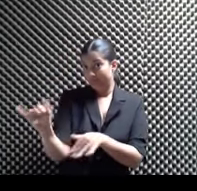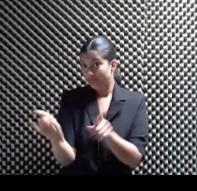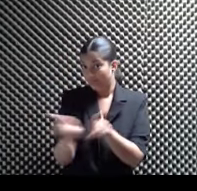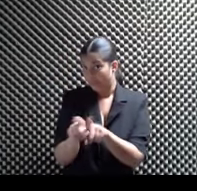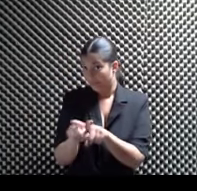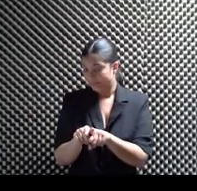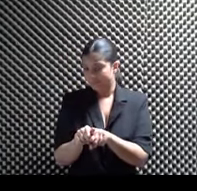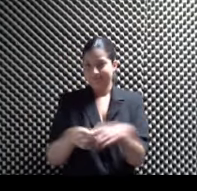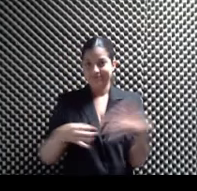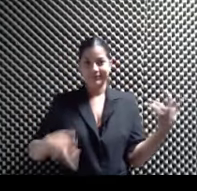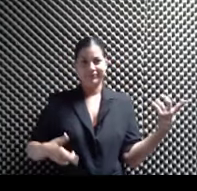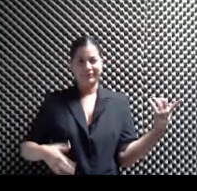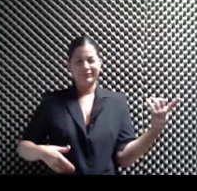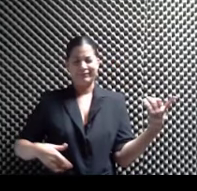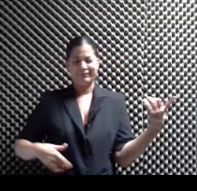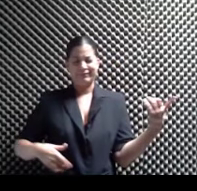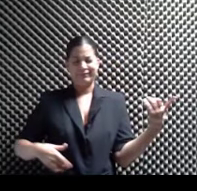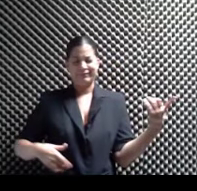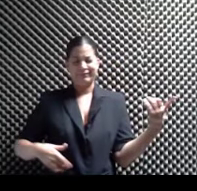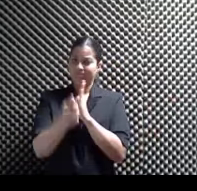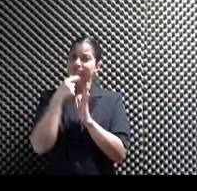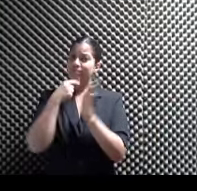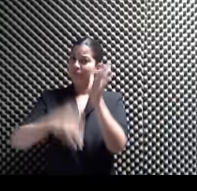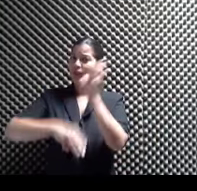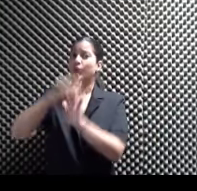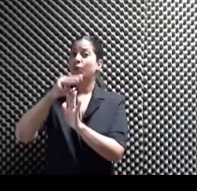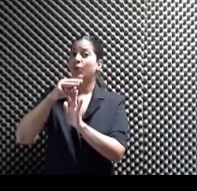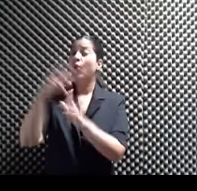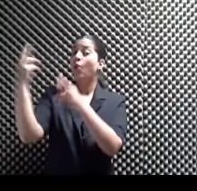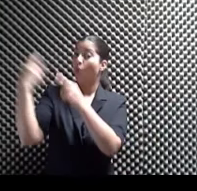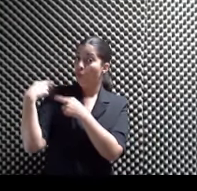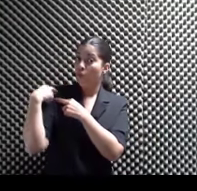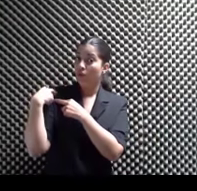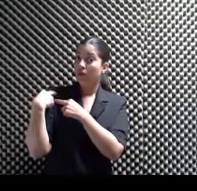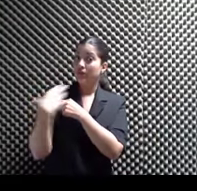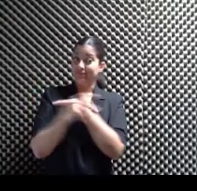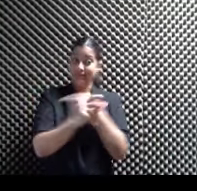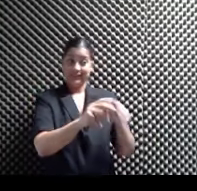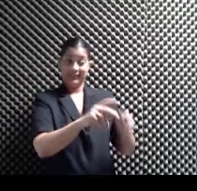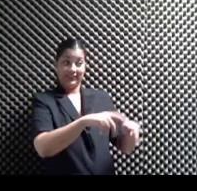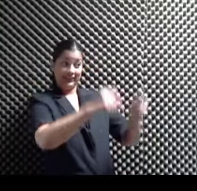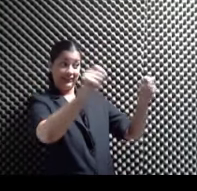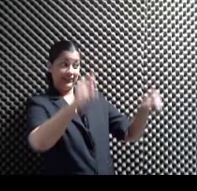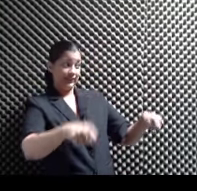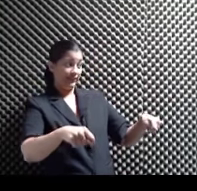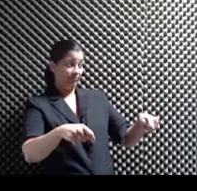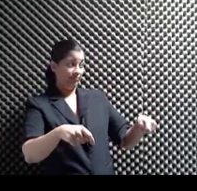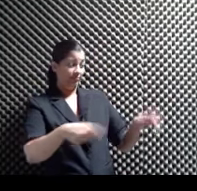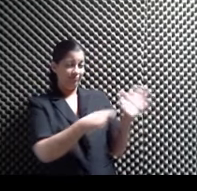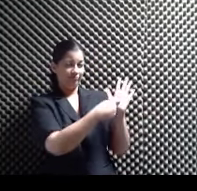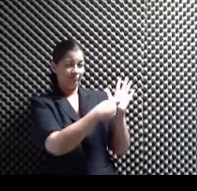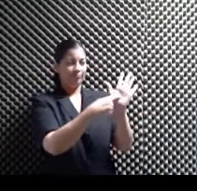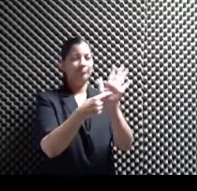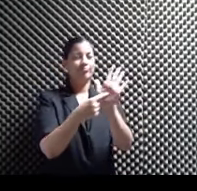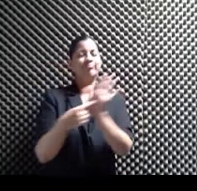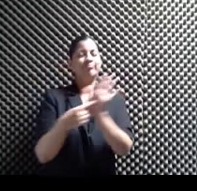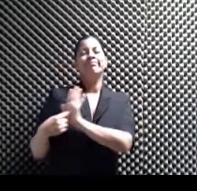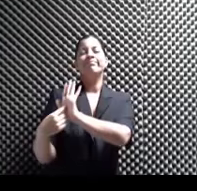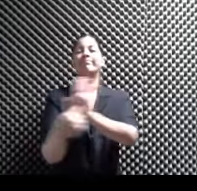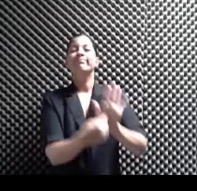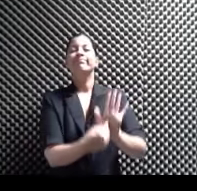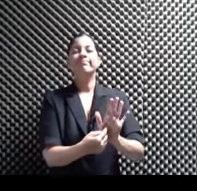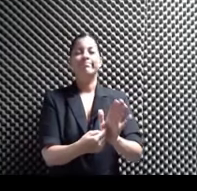Una persona muy madura Y muy responsable Y en la tarima Es como que Se comunica mucho Bueno Eso importante